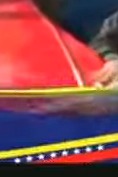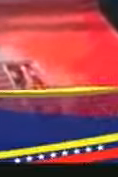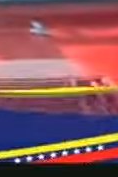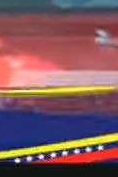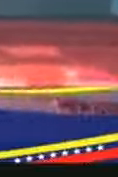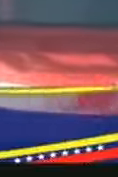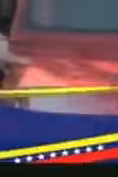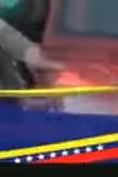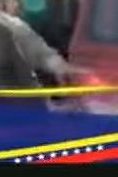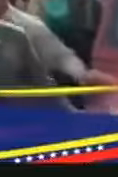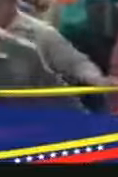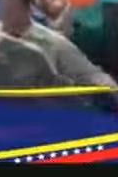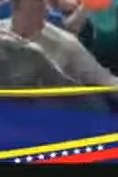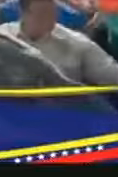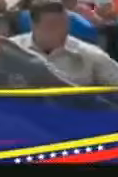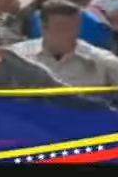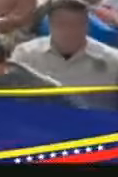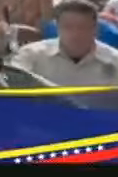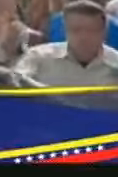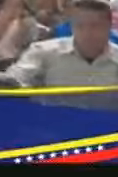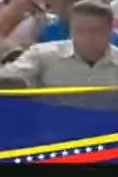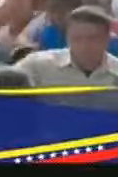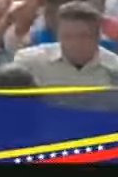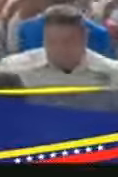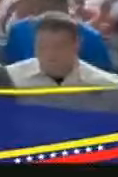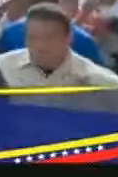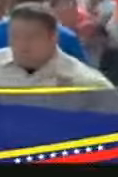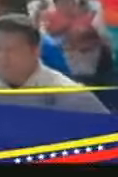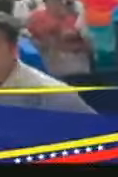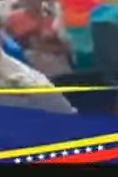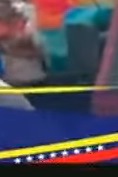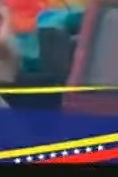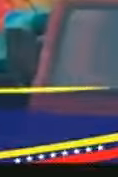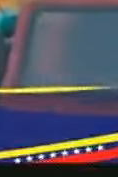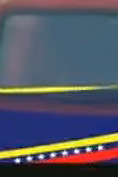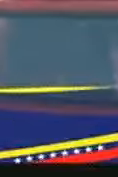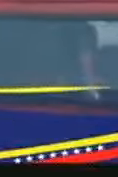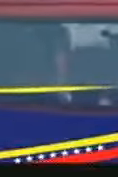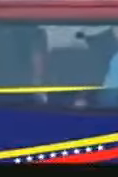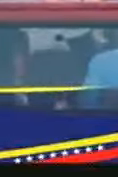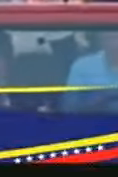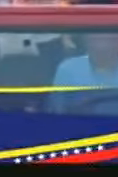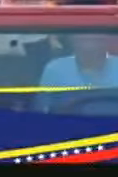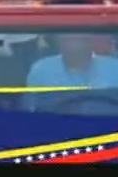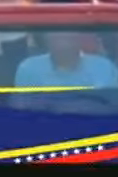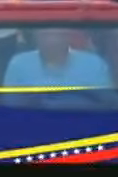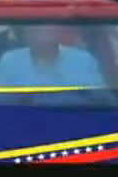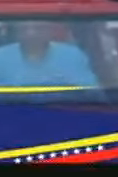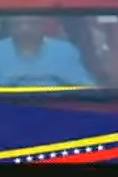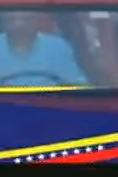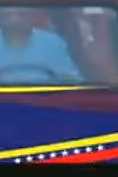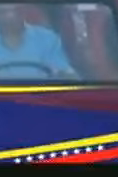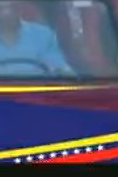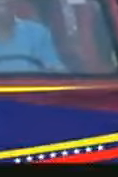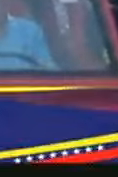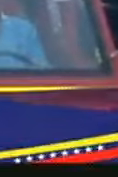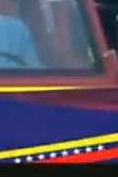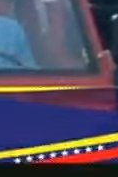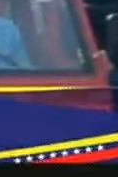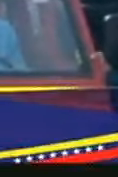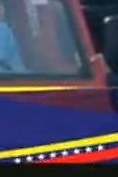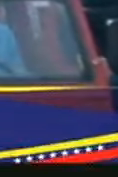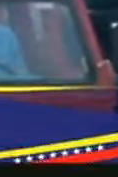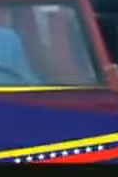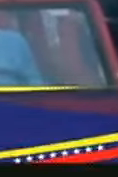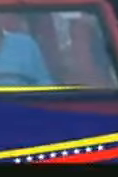Yaracuy. En presencia y en compañía de la primera combatiente y del gobernador de la entidad, participan en esta obra emblemática, también el